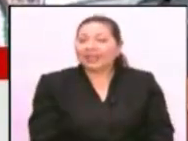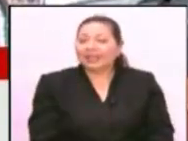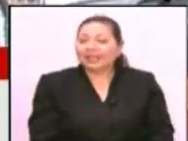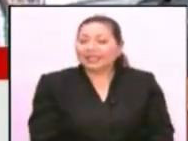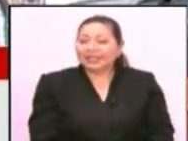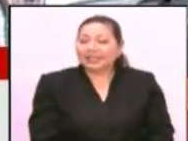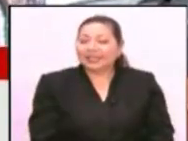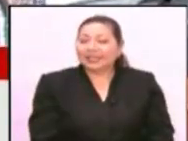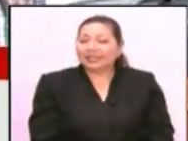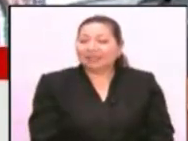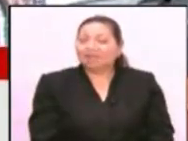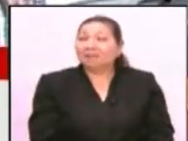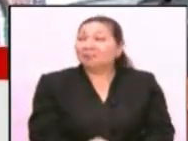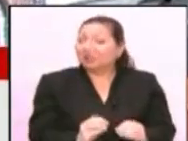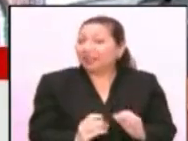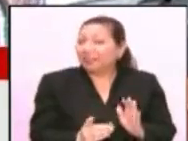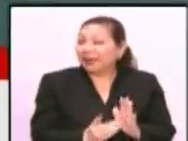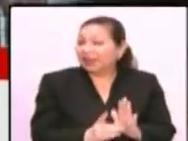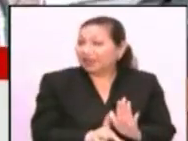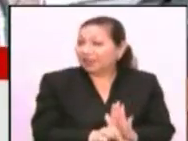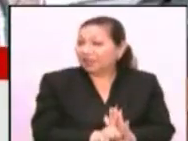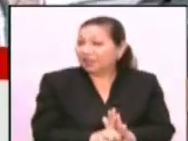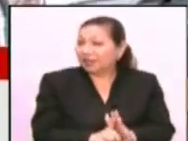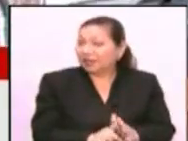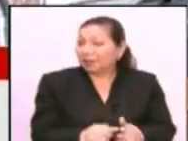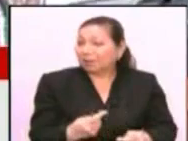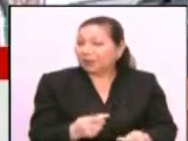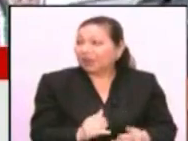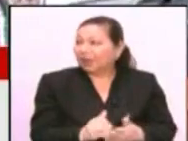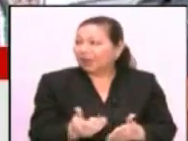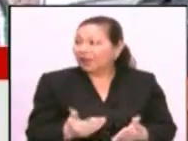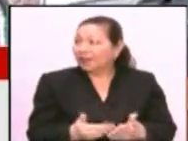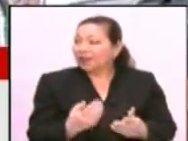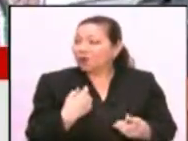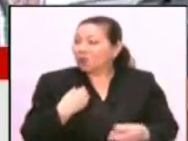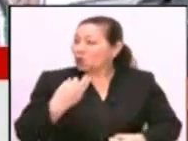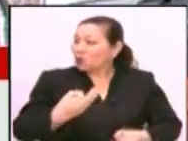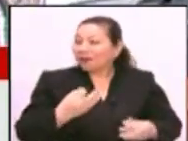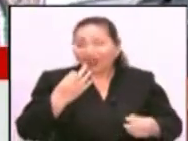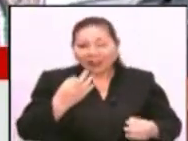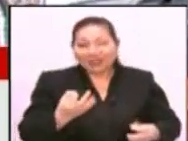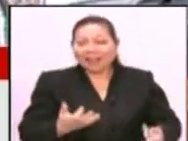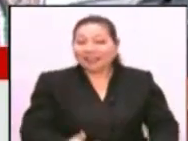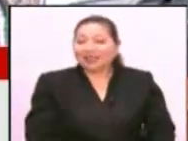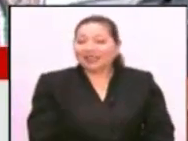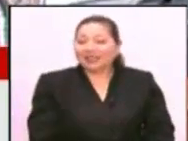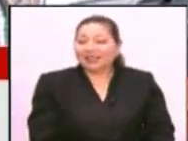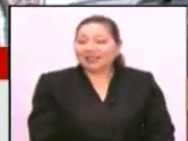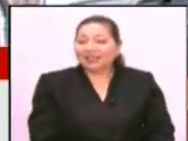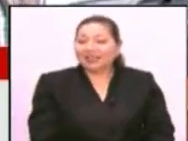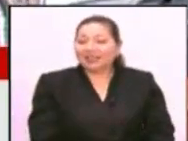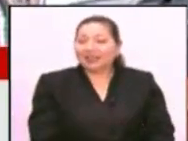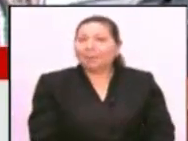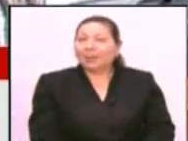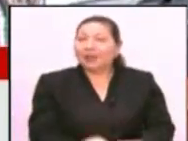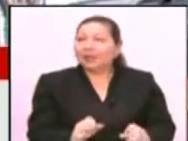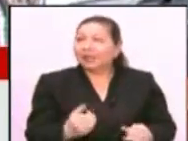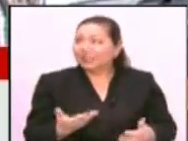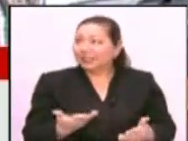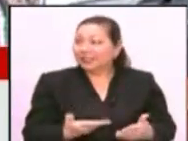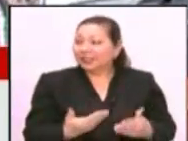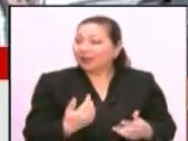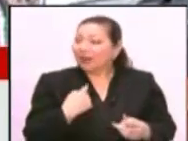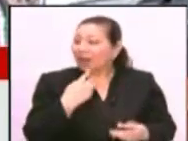en penas alternativas. Hemos dado el decreto legislativo conversión de penas que no se aplica por los jueces porque no creen en las penas alternativas. Pero